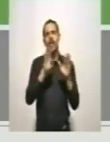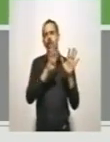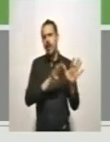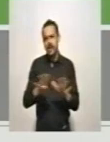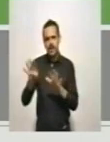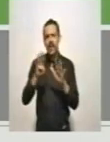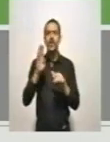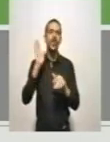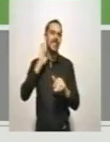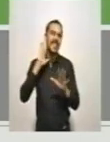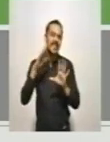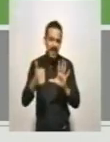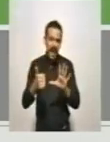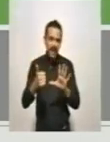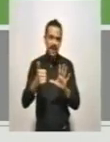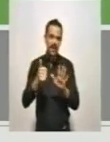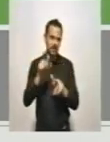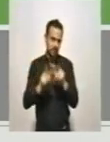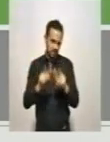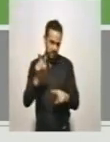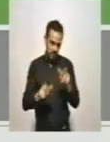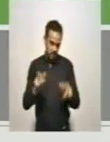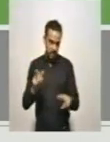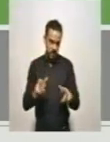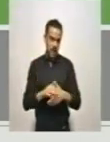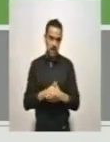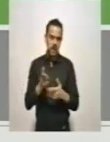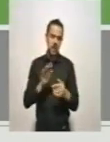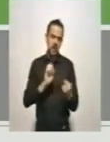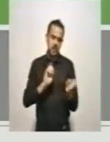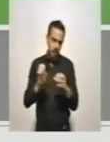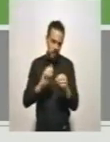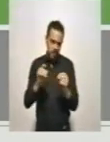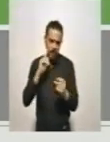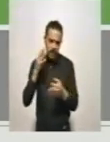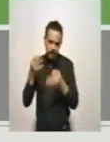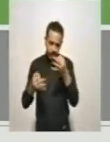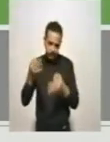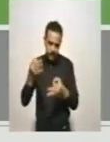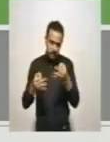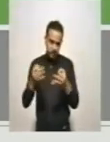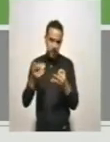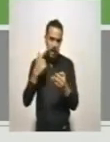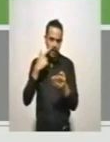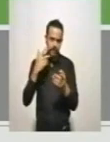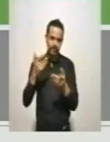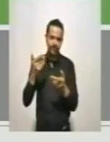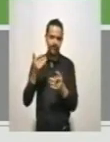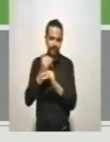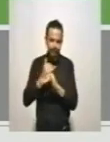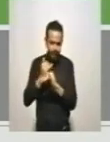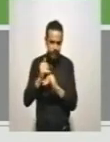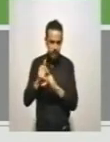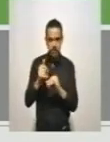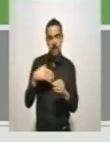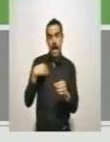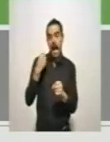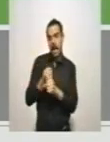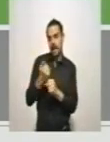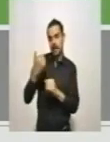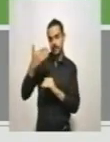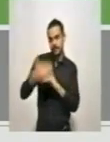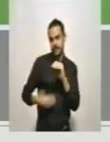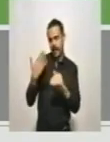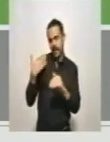916 pacientes que han ingresado a estudio hasta el día de ayer. Respecto a la evolución